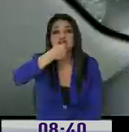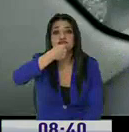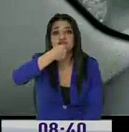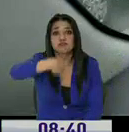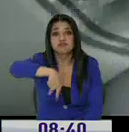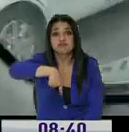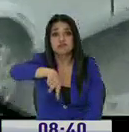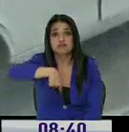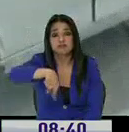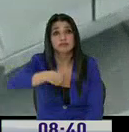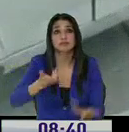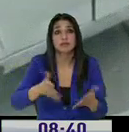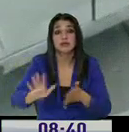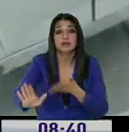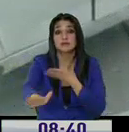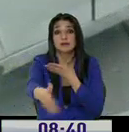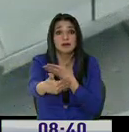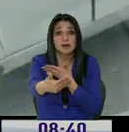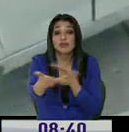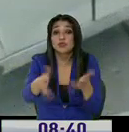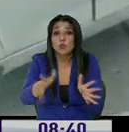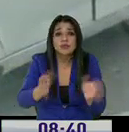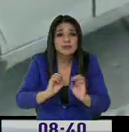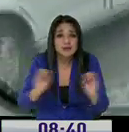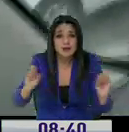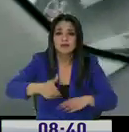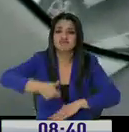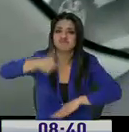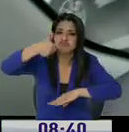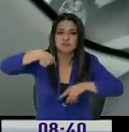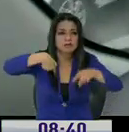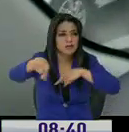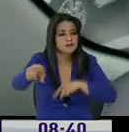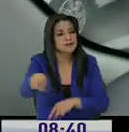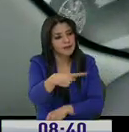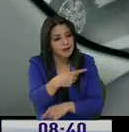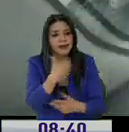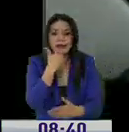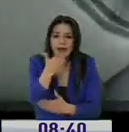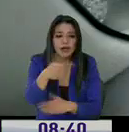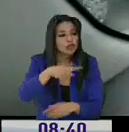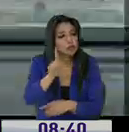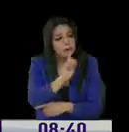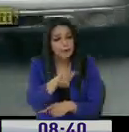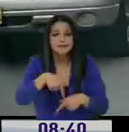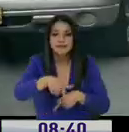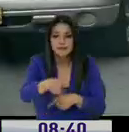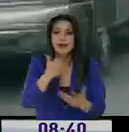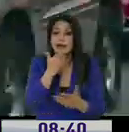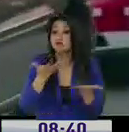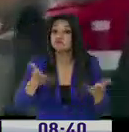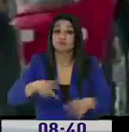no hay nadie. Cerrada la vía, no hay nadie, ni un oficial que diga, vean, boniticos, no pasen por aquí.